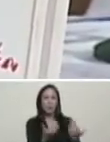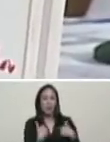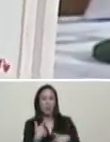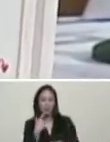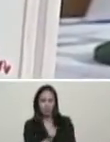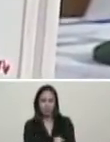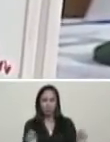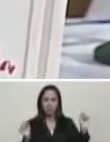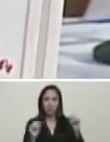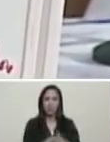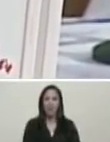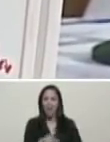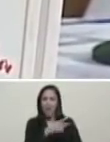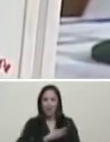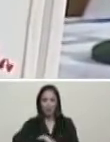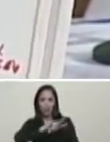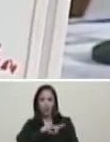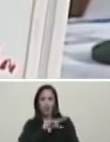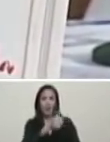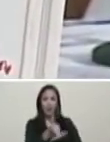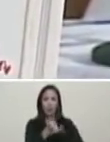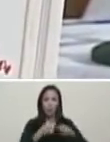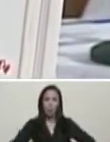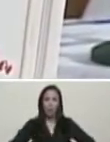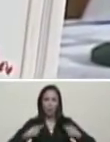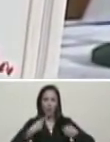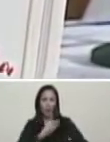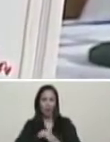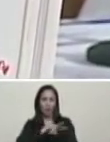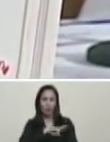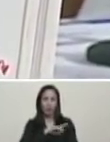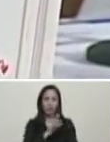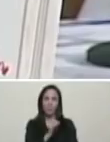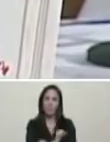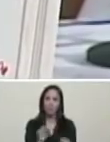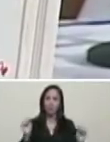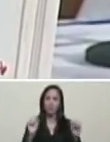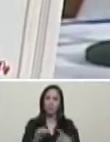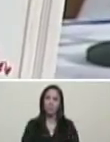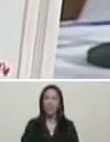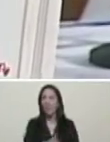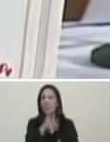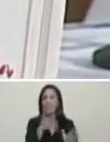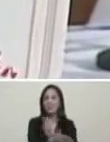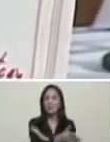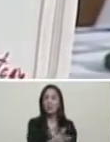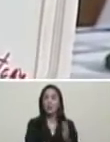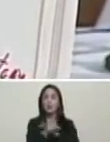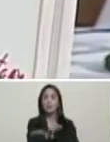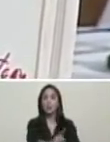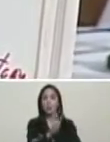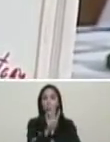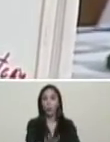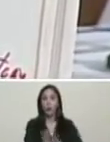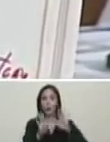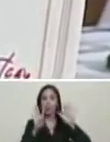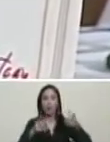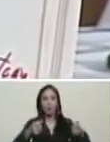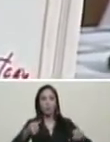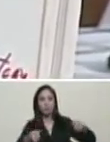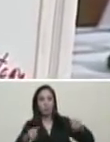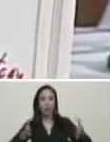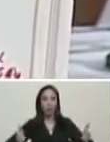de la falsa ayuda humanitaria. Eso significa 149 gandolas de las